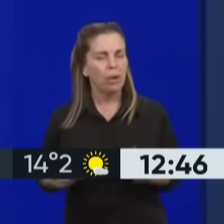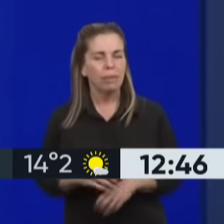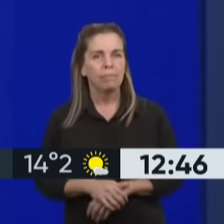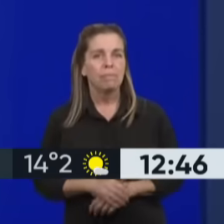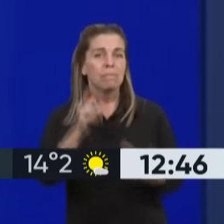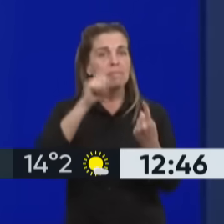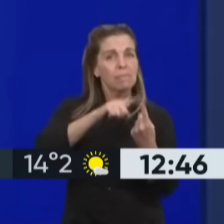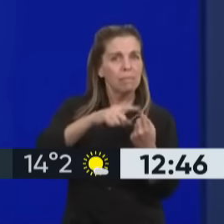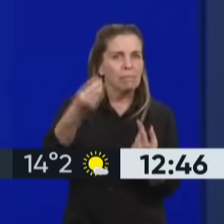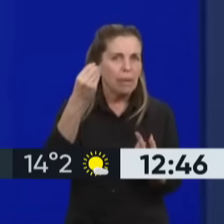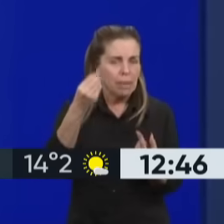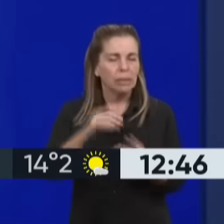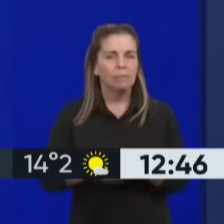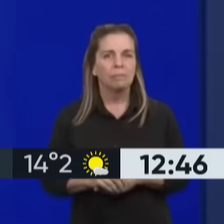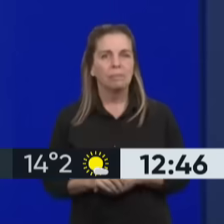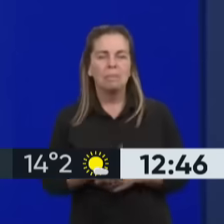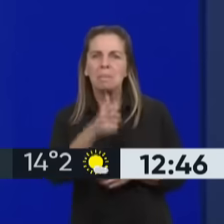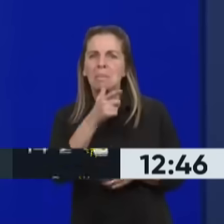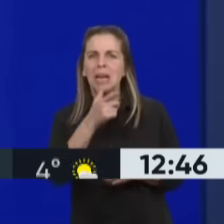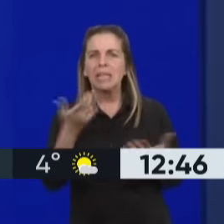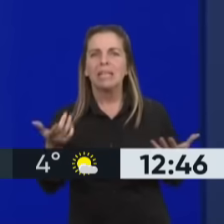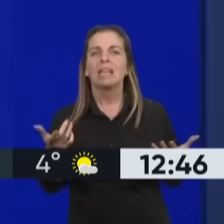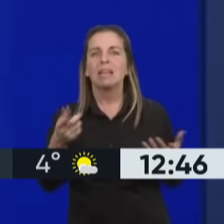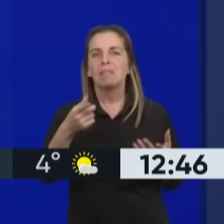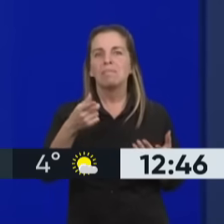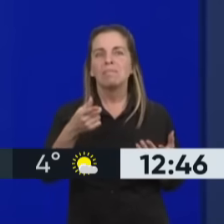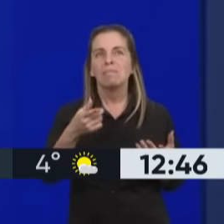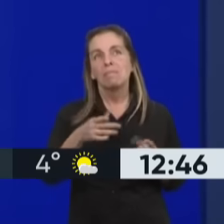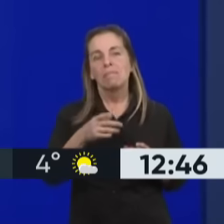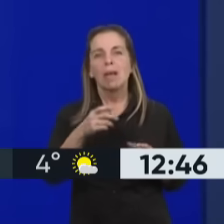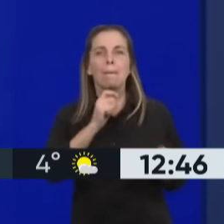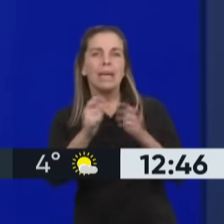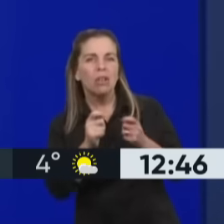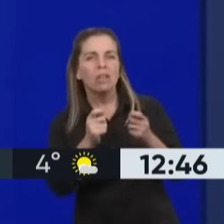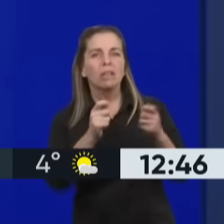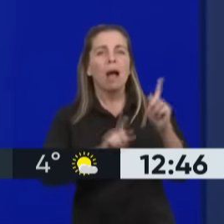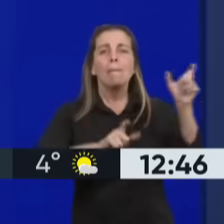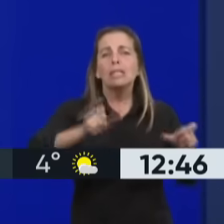Primero es no entender qué son y cómo son los kirchneristas.